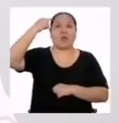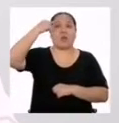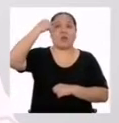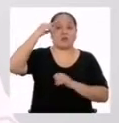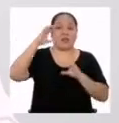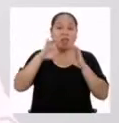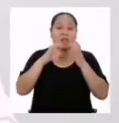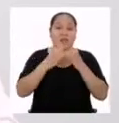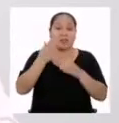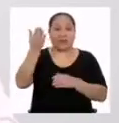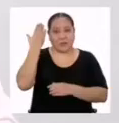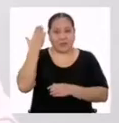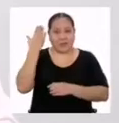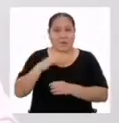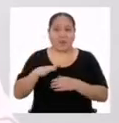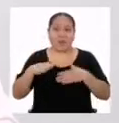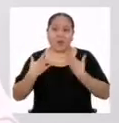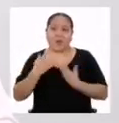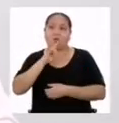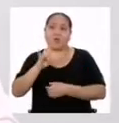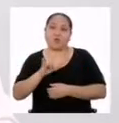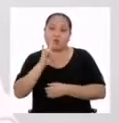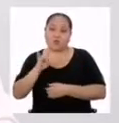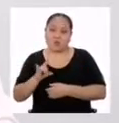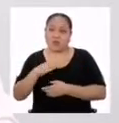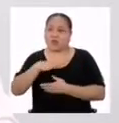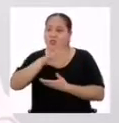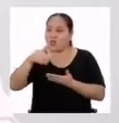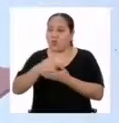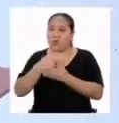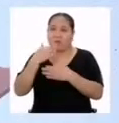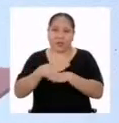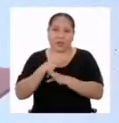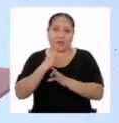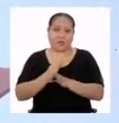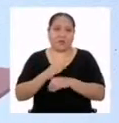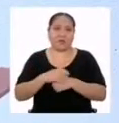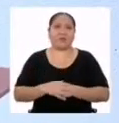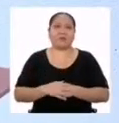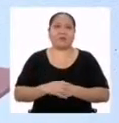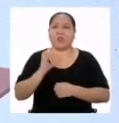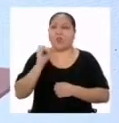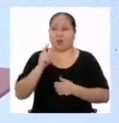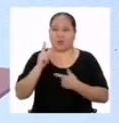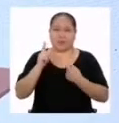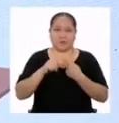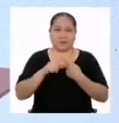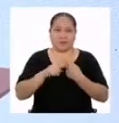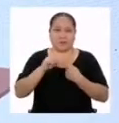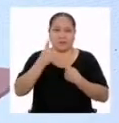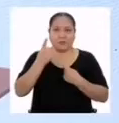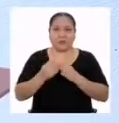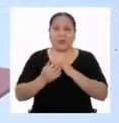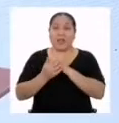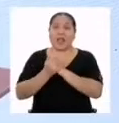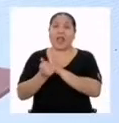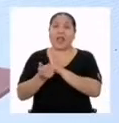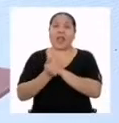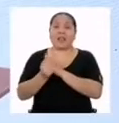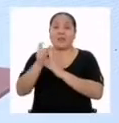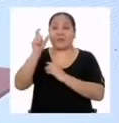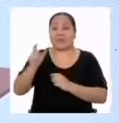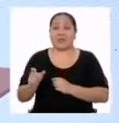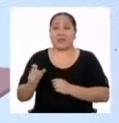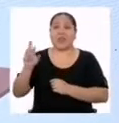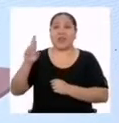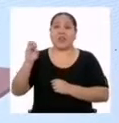clase pasada para poder usar bien las herramientas que desarrollamos. A ver, primero el especialista Roberto Brañez compartió